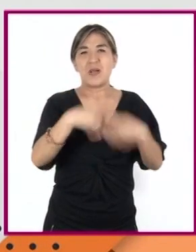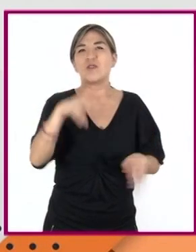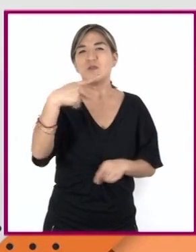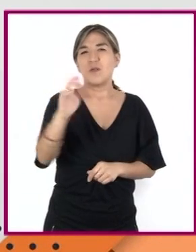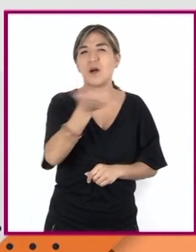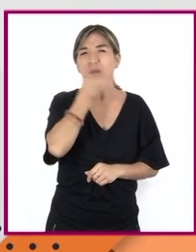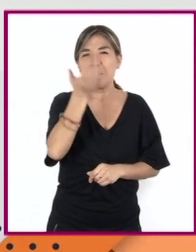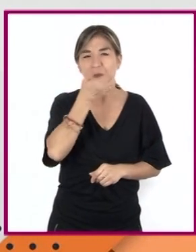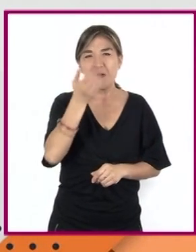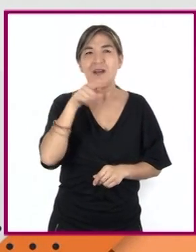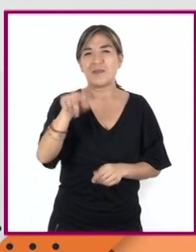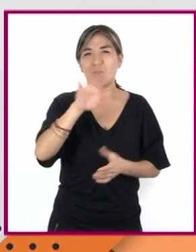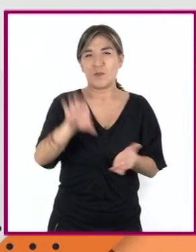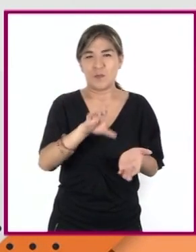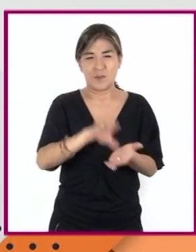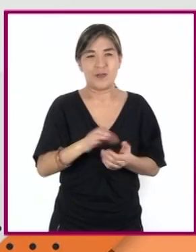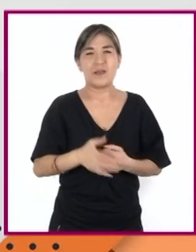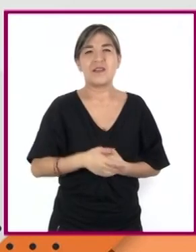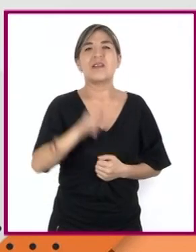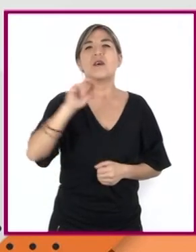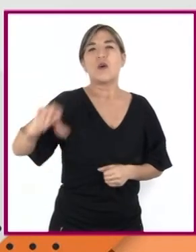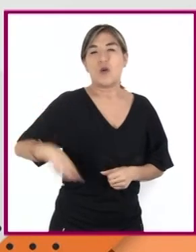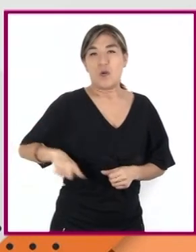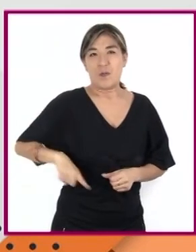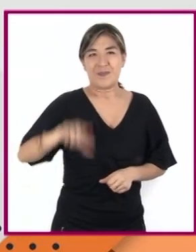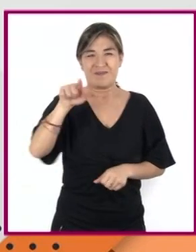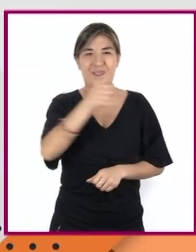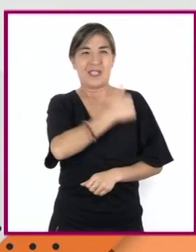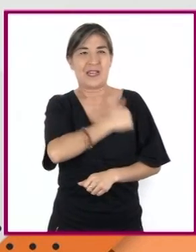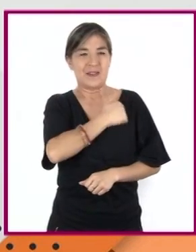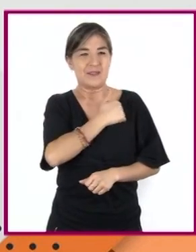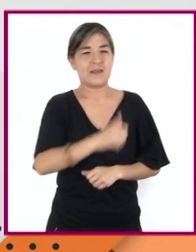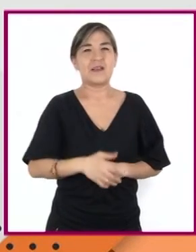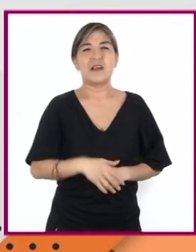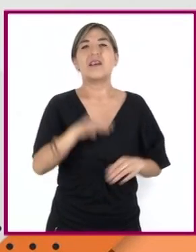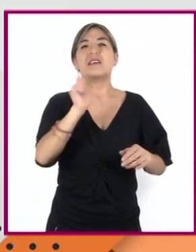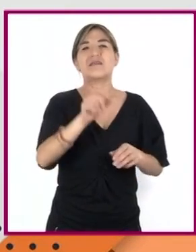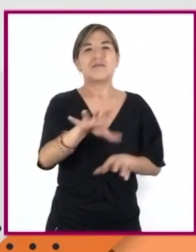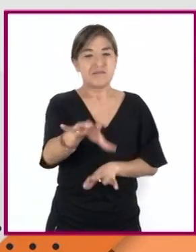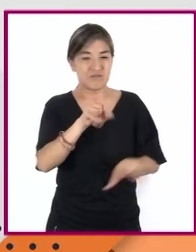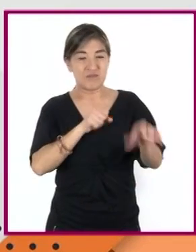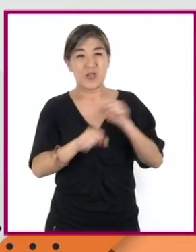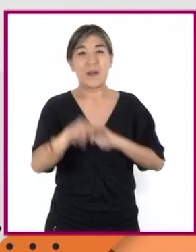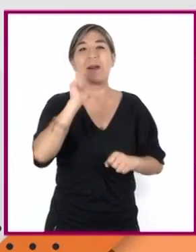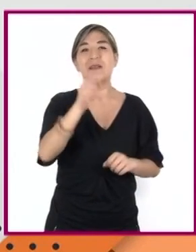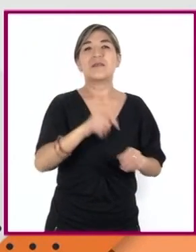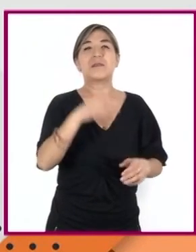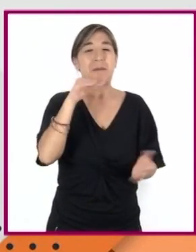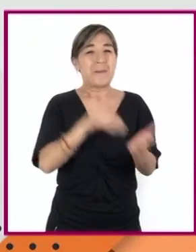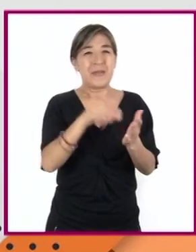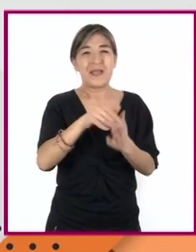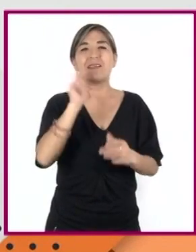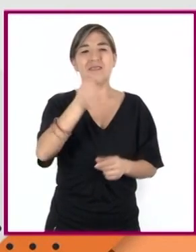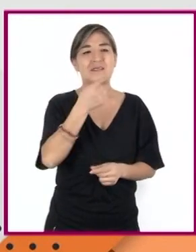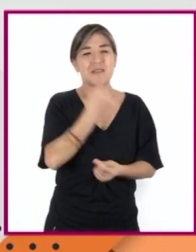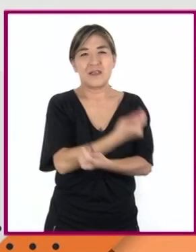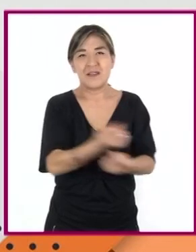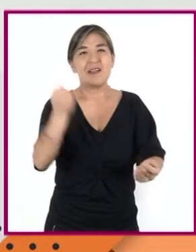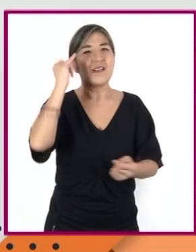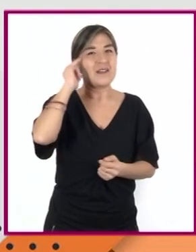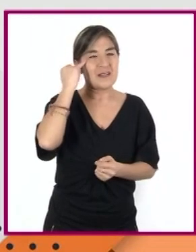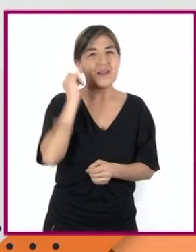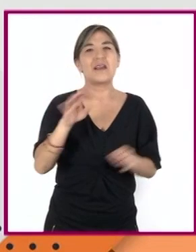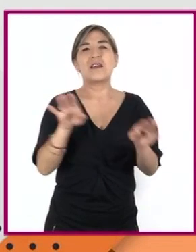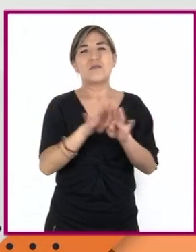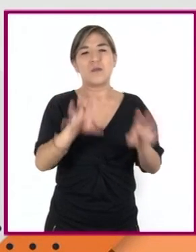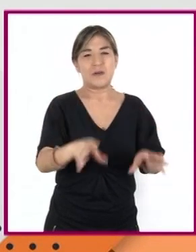colonias. Por ejemplo, el gobierno canadiense sustrajo a miles de niños indígenas en zonas poco